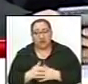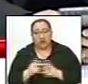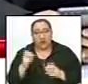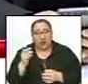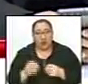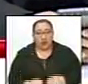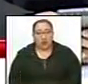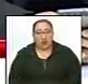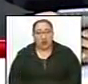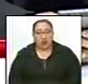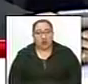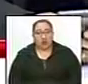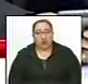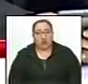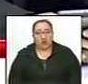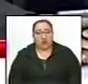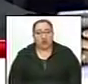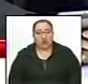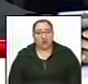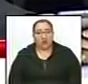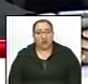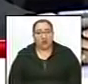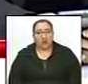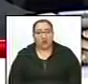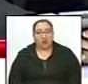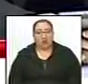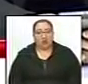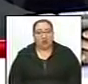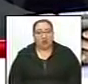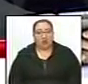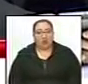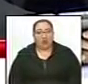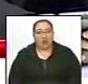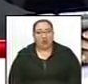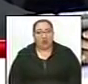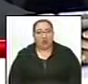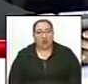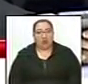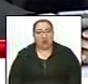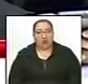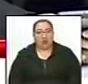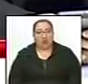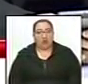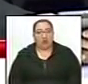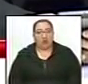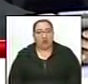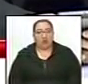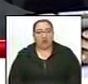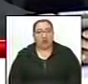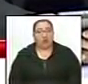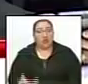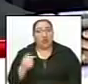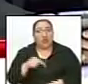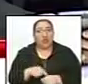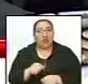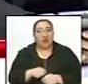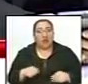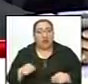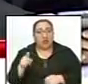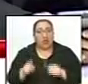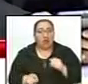tema jurídico, ¿no? Existe un acuerdo plenario, señor presidente, de la Corte Suprema, donde se le tiene que parametrar